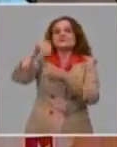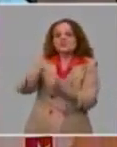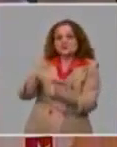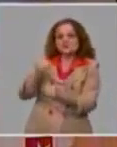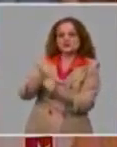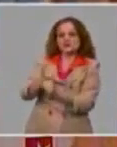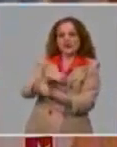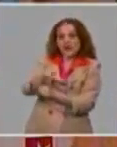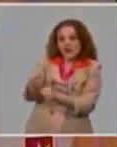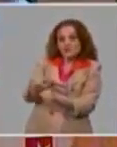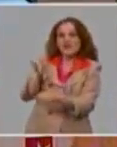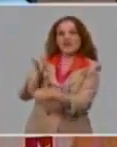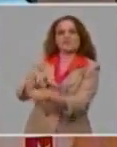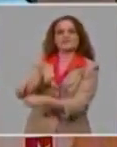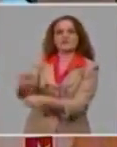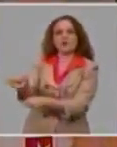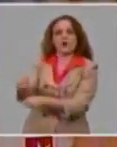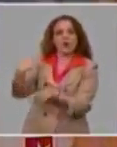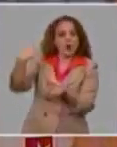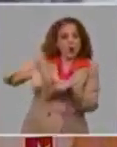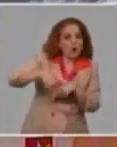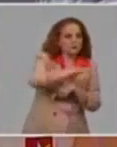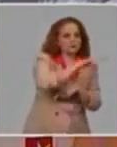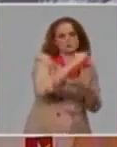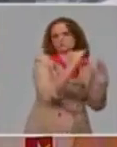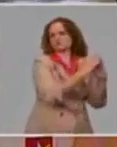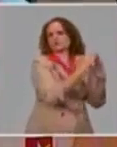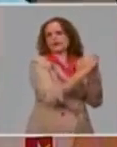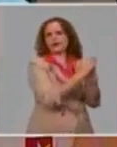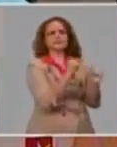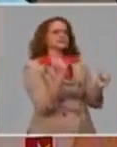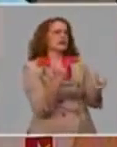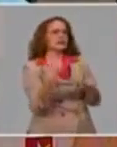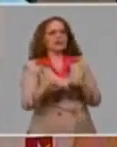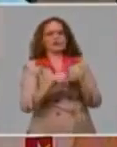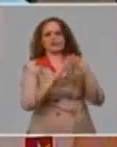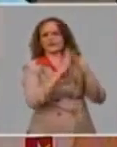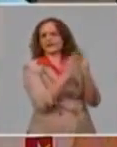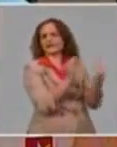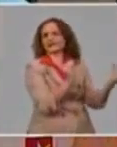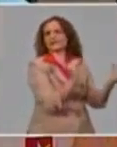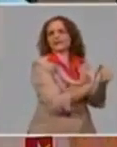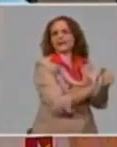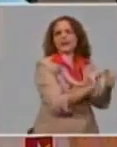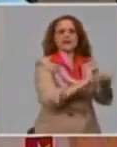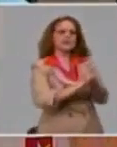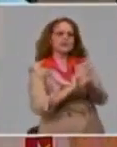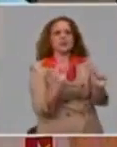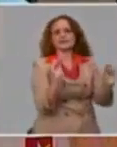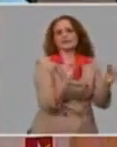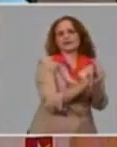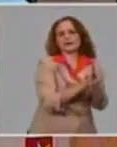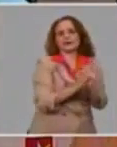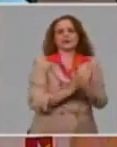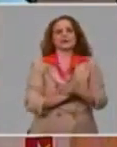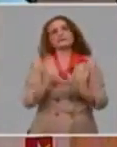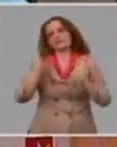resto son que habían estado en su casa, lo tuvieron a través de la familia, a partir de las medidas que se pudieron